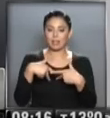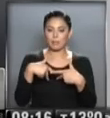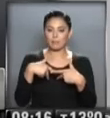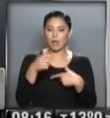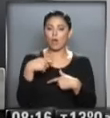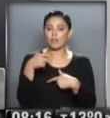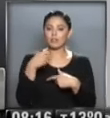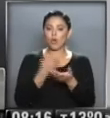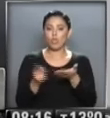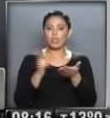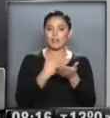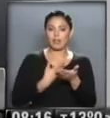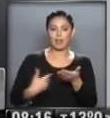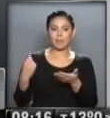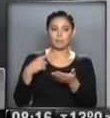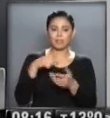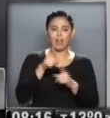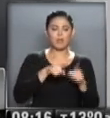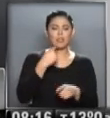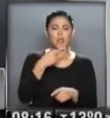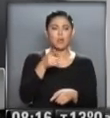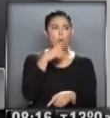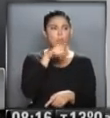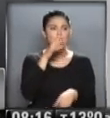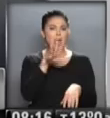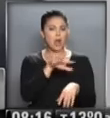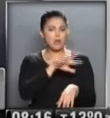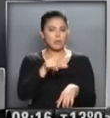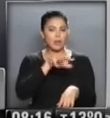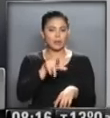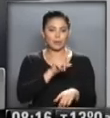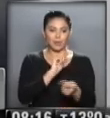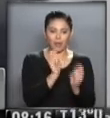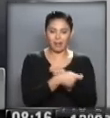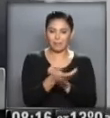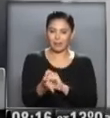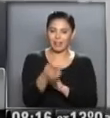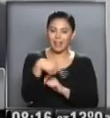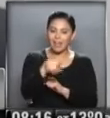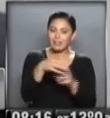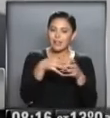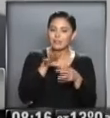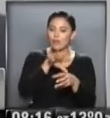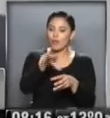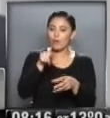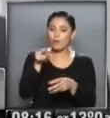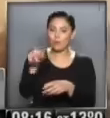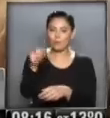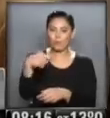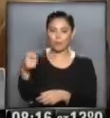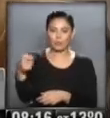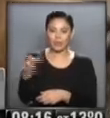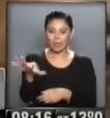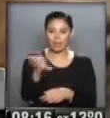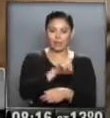Estatal muchos dijeron se están robando la plata de los jubilados era al revés le sacaron el dinero de los jubilados a quienes se le estaban robando realmente y